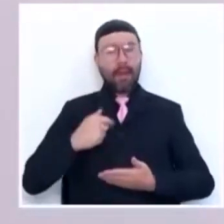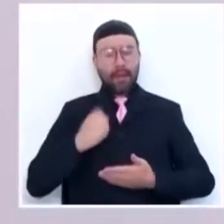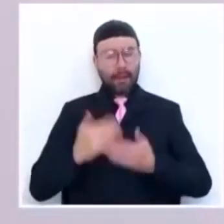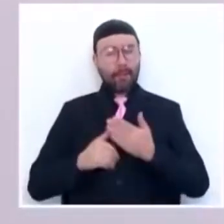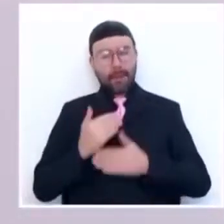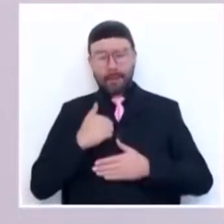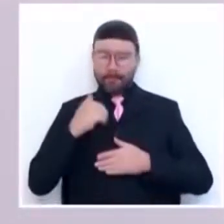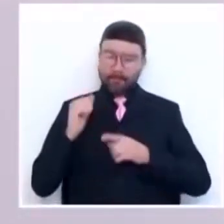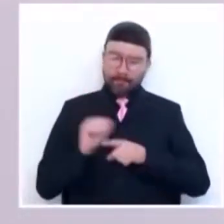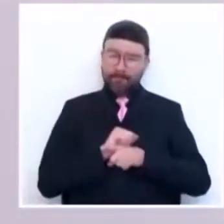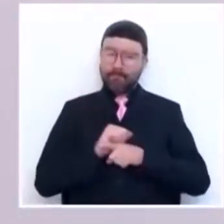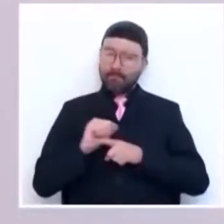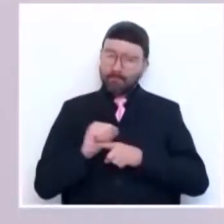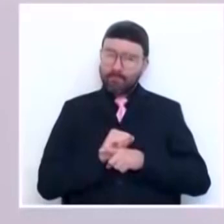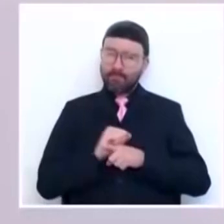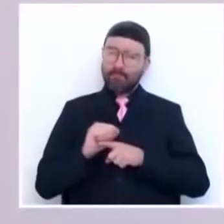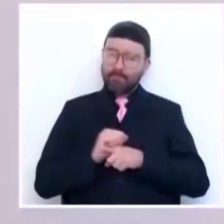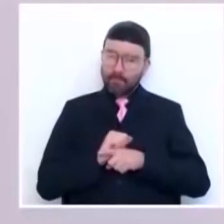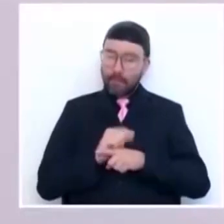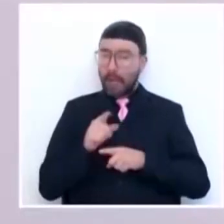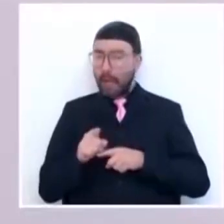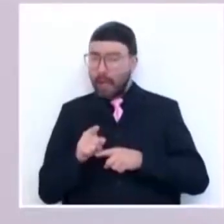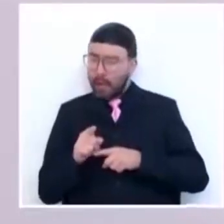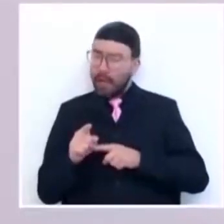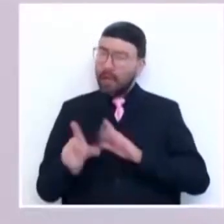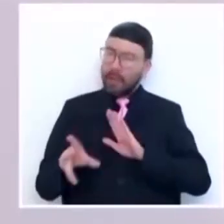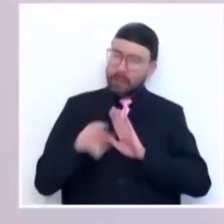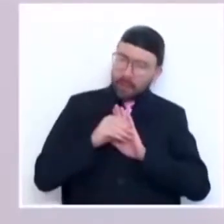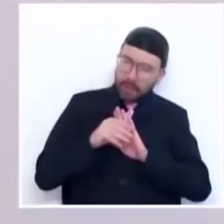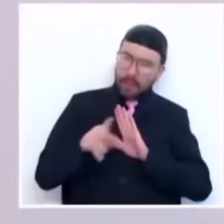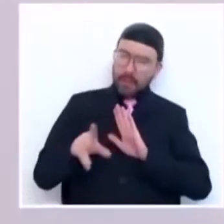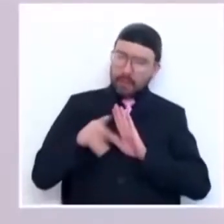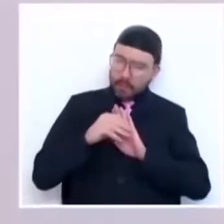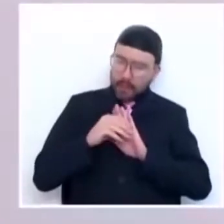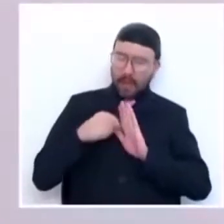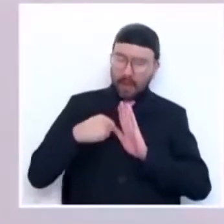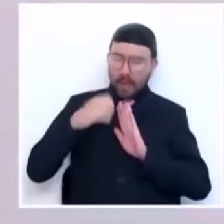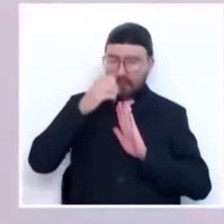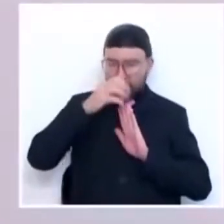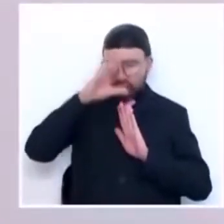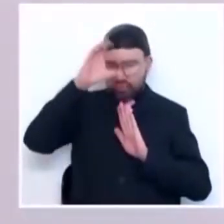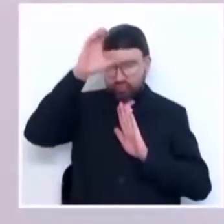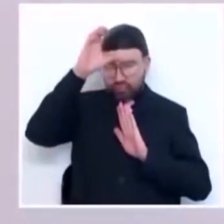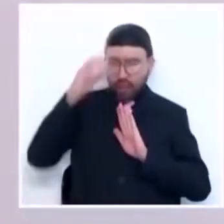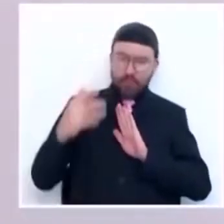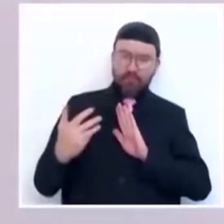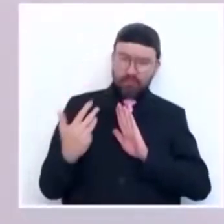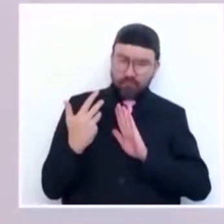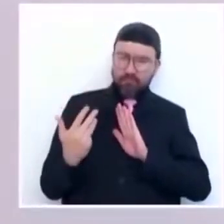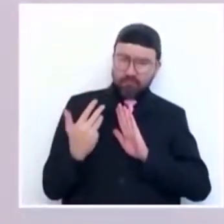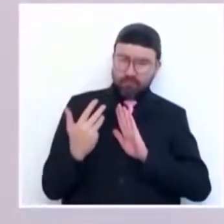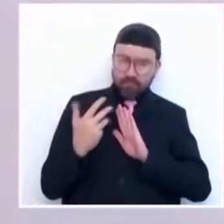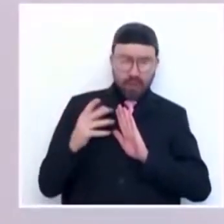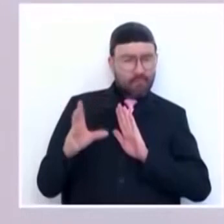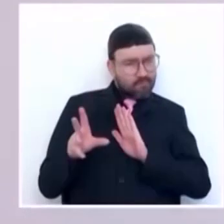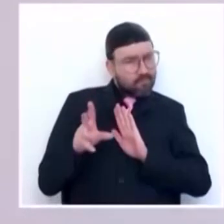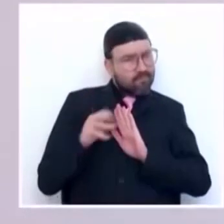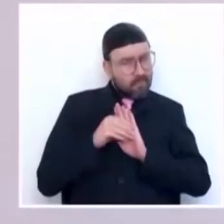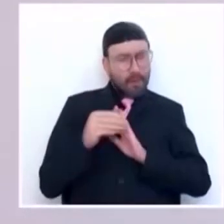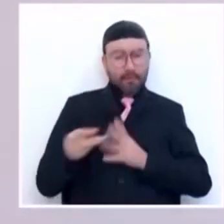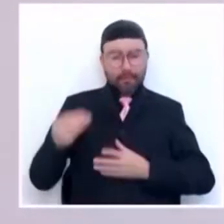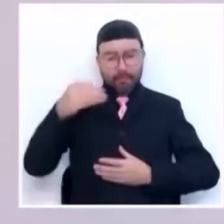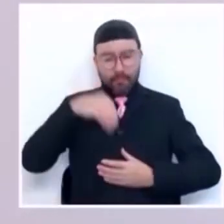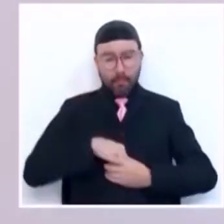practicar y a incorporar algunas de estas técnicas y del conocimiento que el maestro me